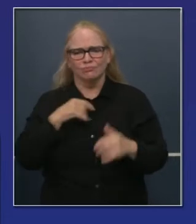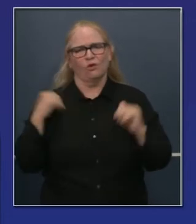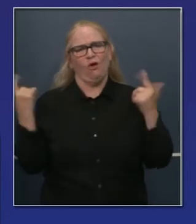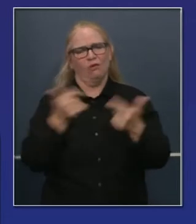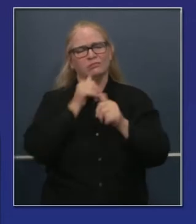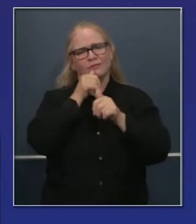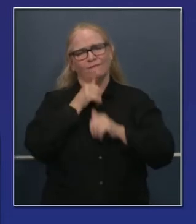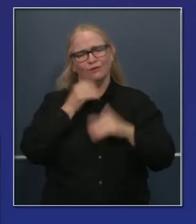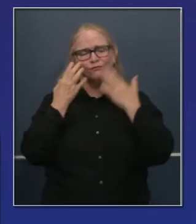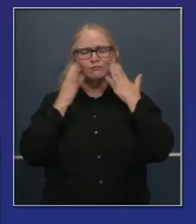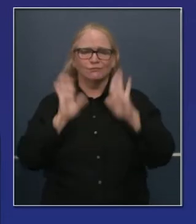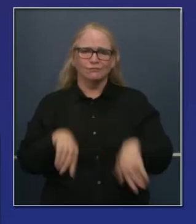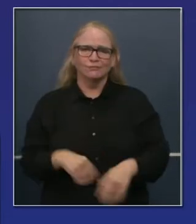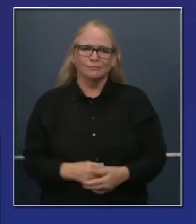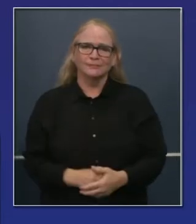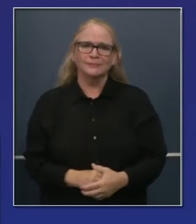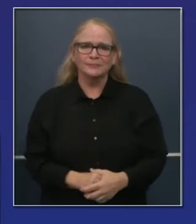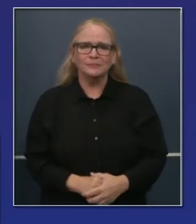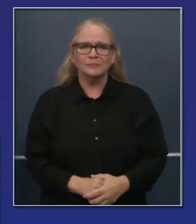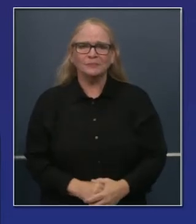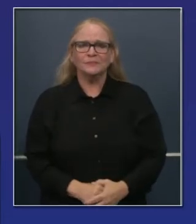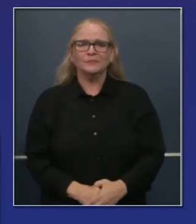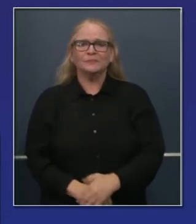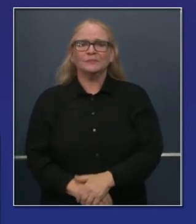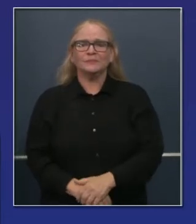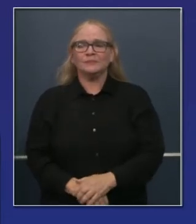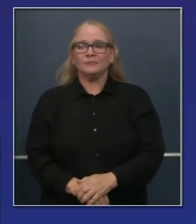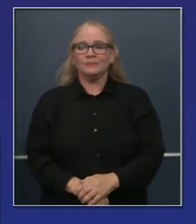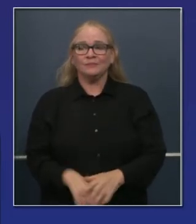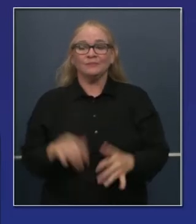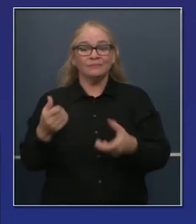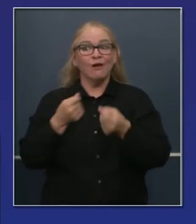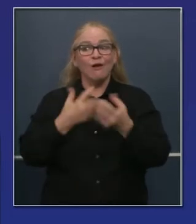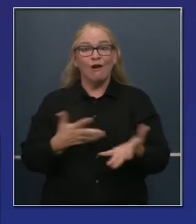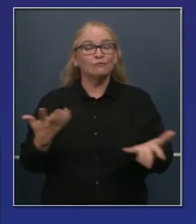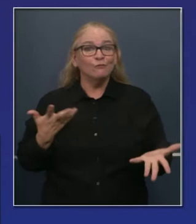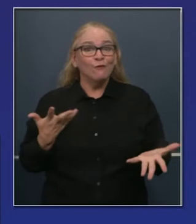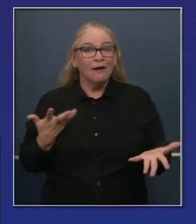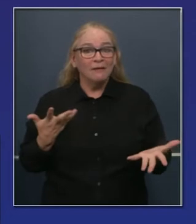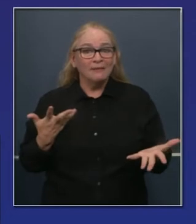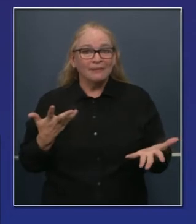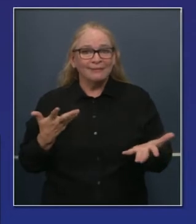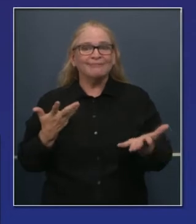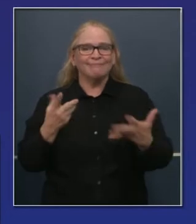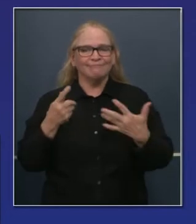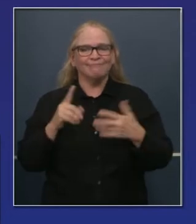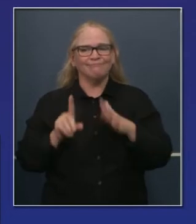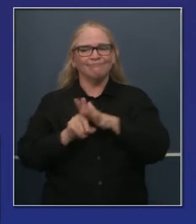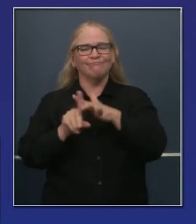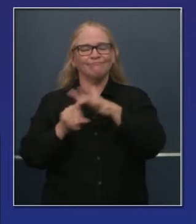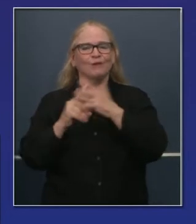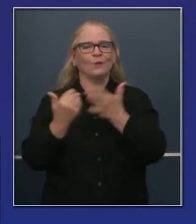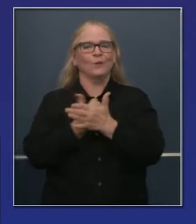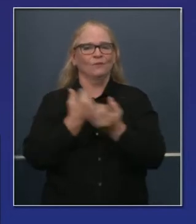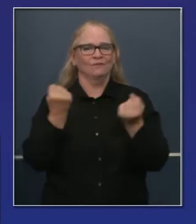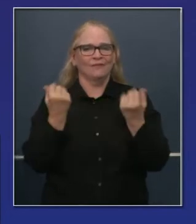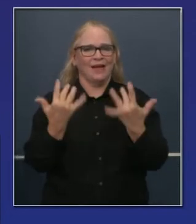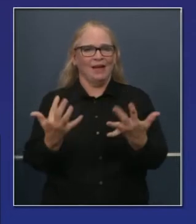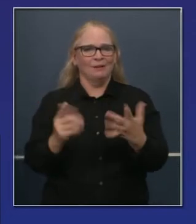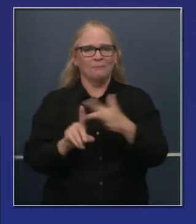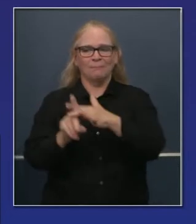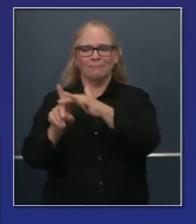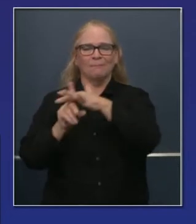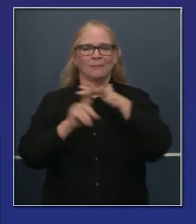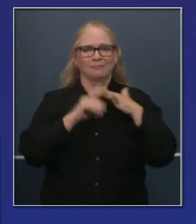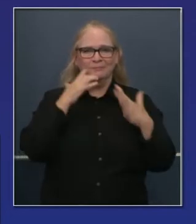condiciones extraordinarias estas condiciones son precipitadas por incendios nuevos